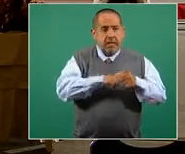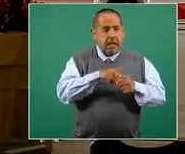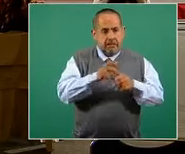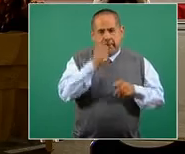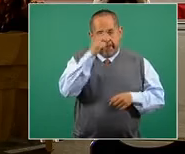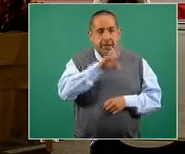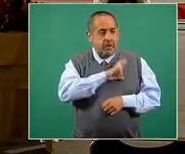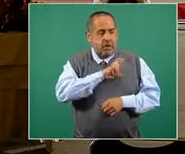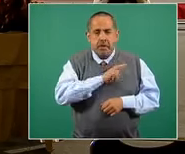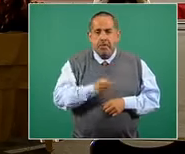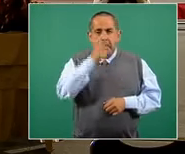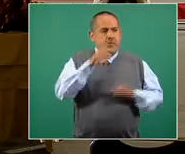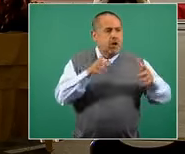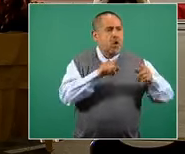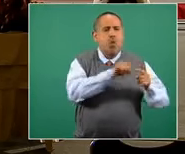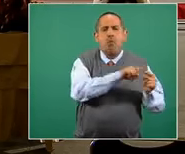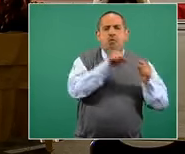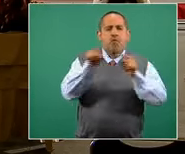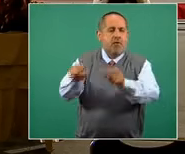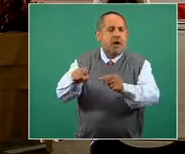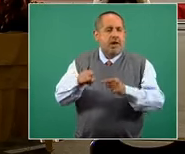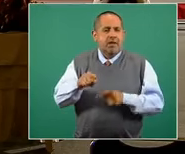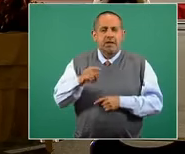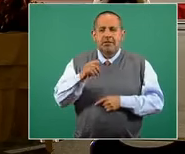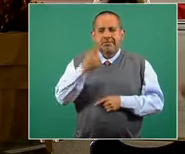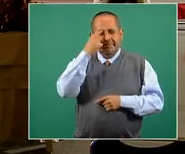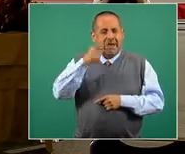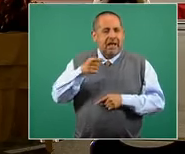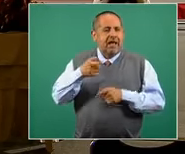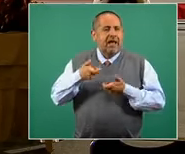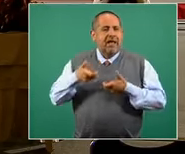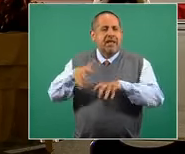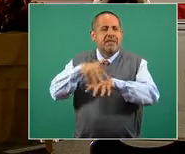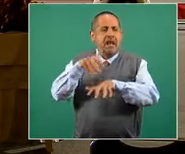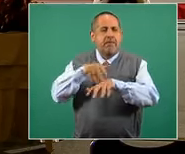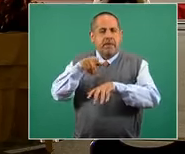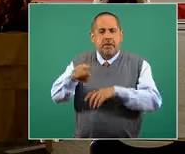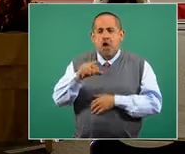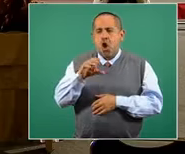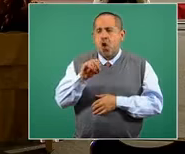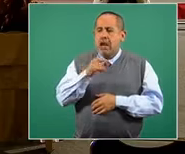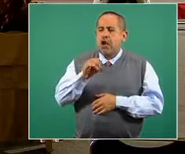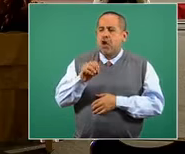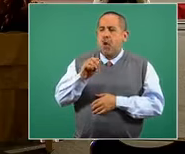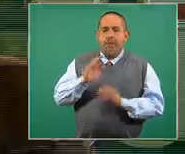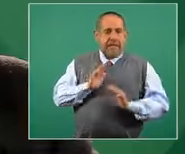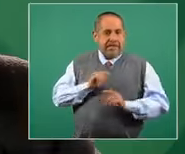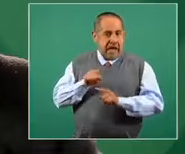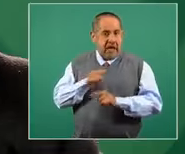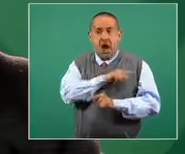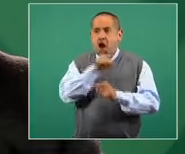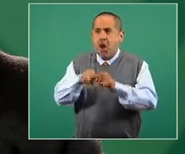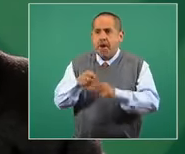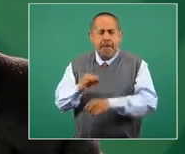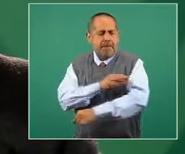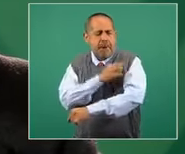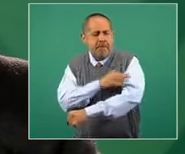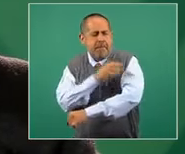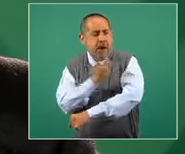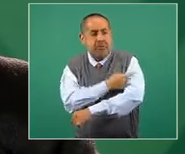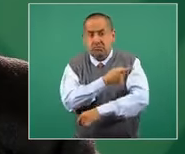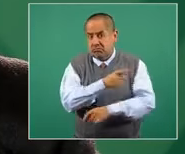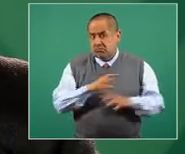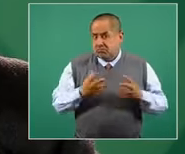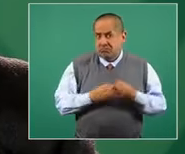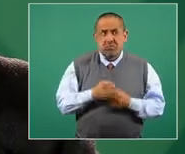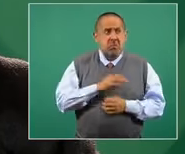vacunaron en el Colegio Militar, aquí en Tlalpan, y fueron el primer hospital que empezó a vacunarse. Se completaron un poco más